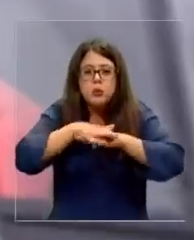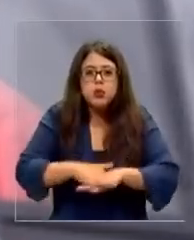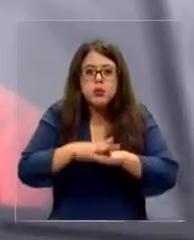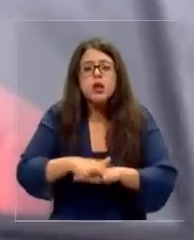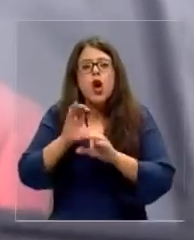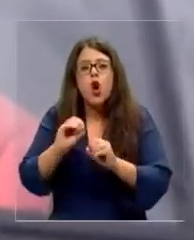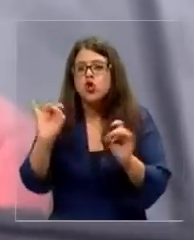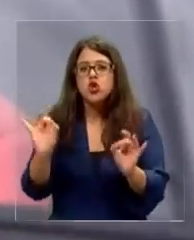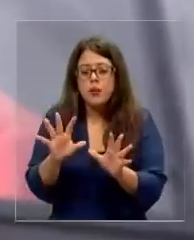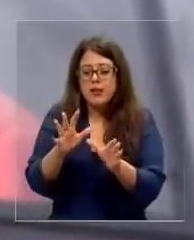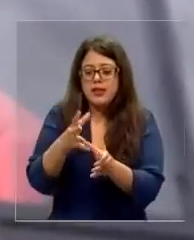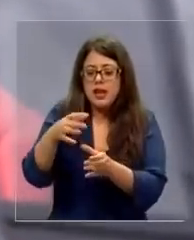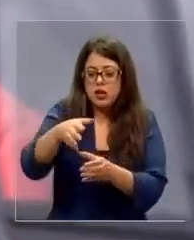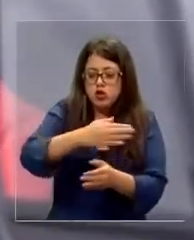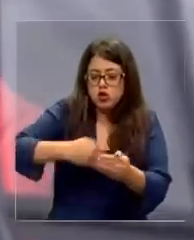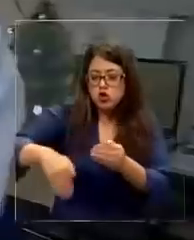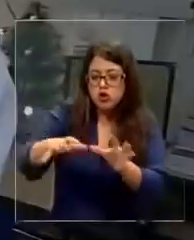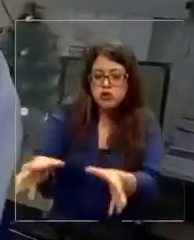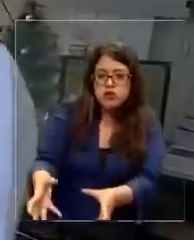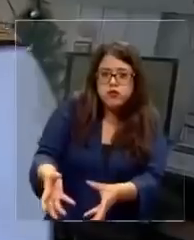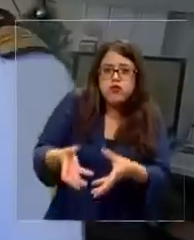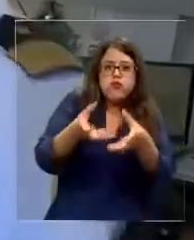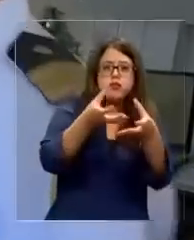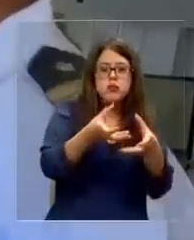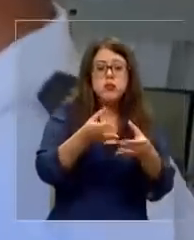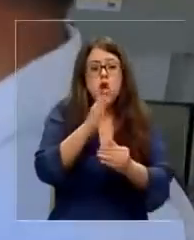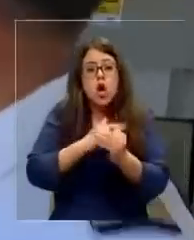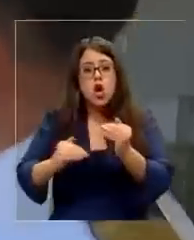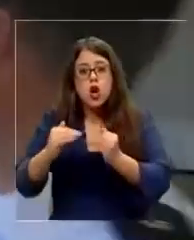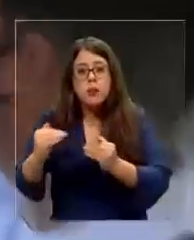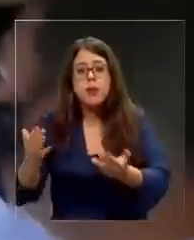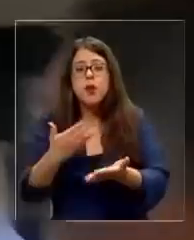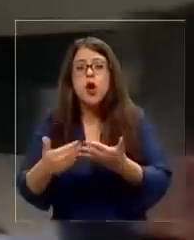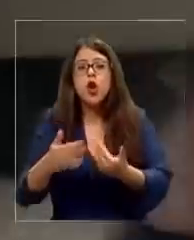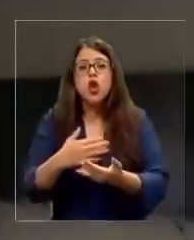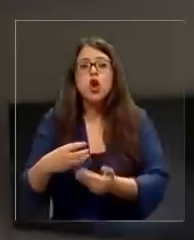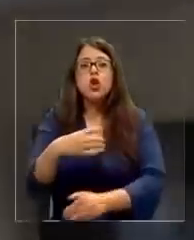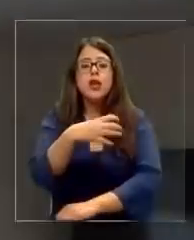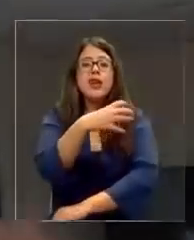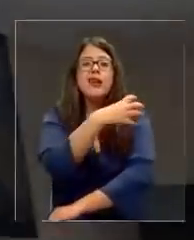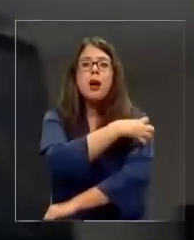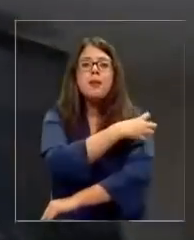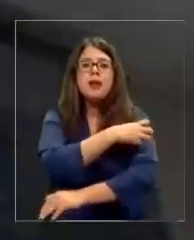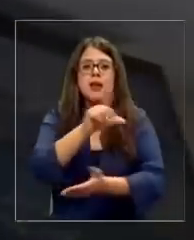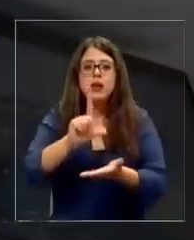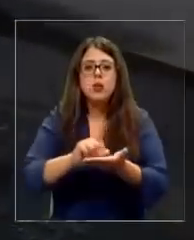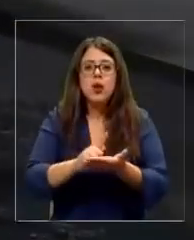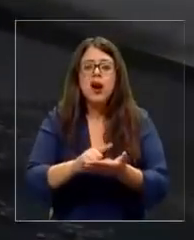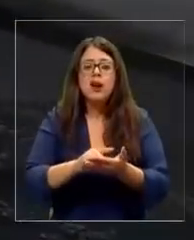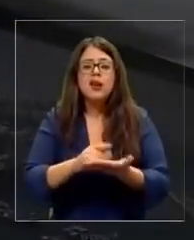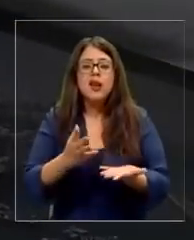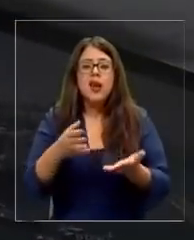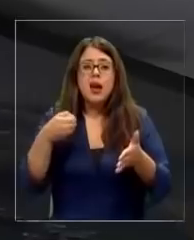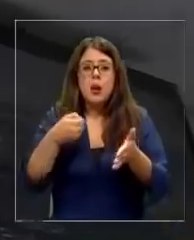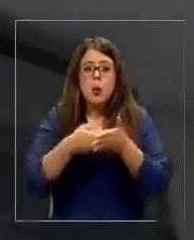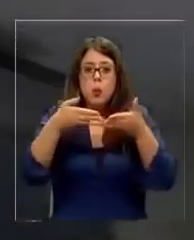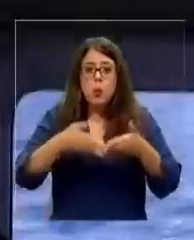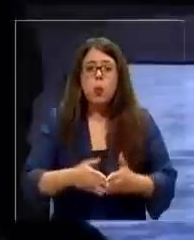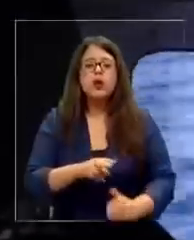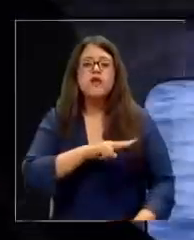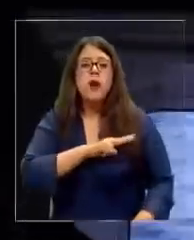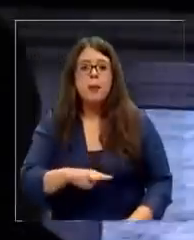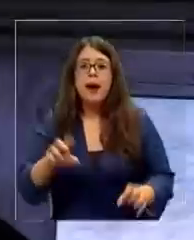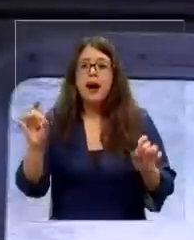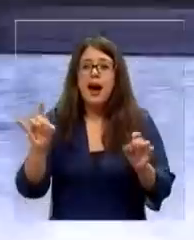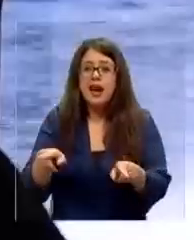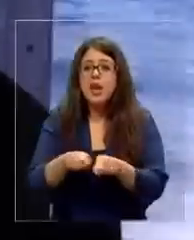extraerla y nosotros aplicamos los primeros auxilios. Lo mismo ocurre en la Capitanía de Puerto de Valparaíso, donde existe una dotación permanente en caso de